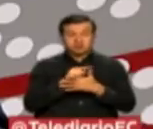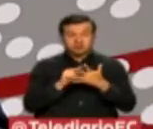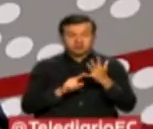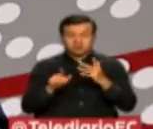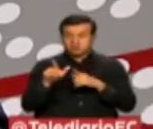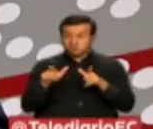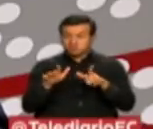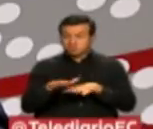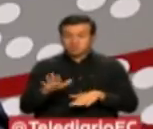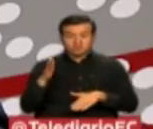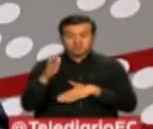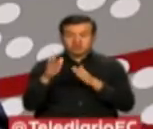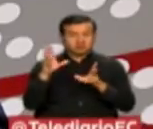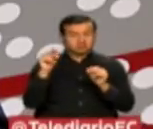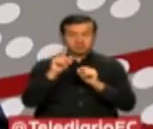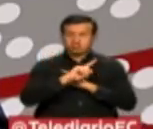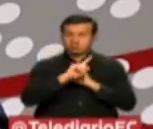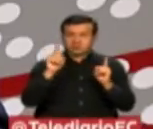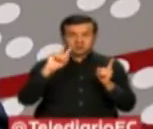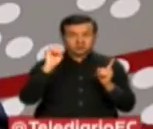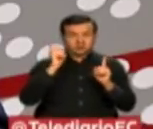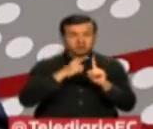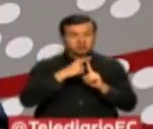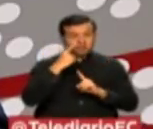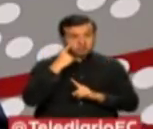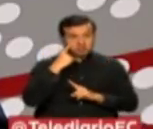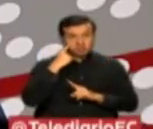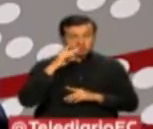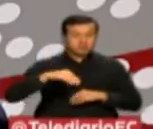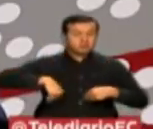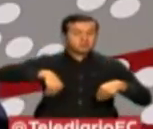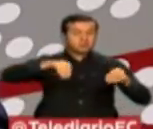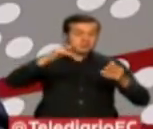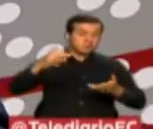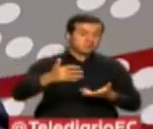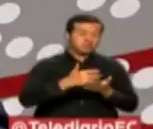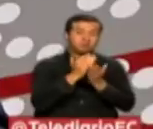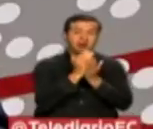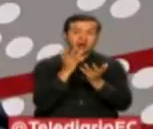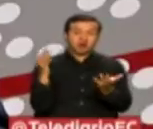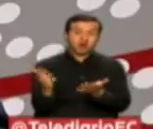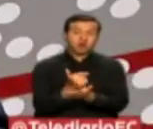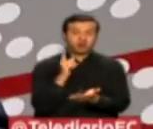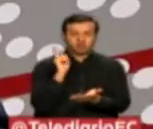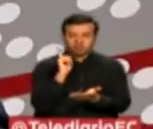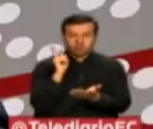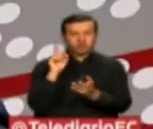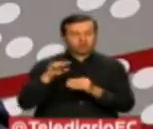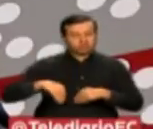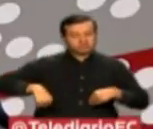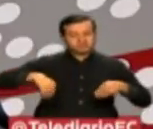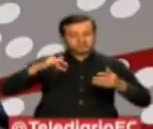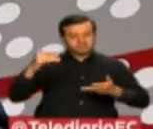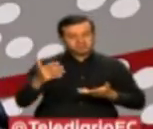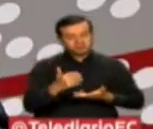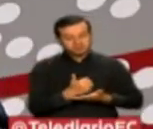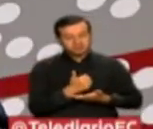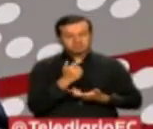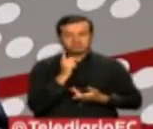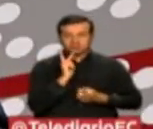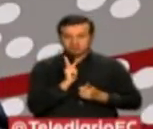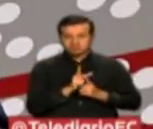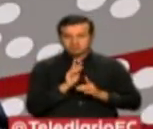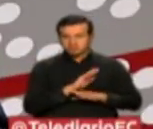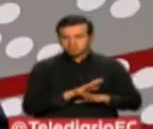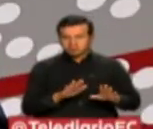zonas de no pesca, donde solo se permite la pesca artesanal y no la industrial, de una manera controlada,